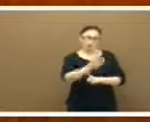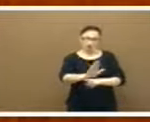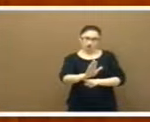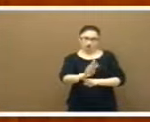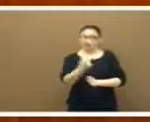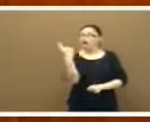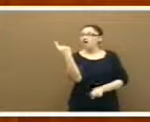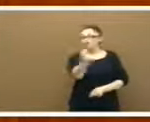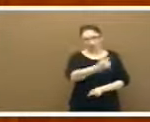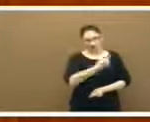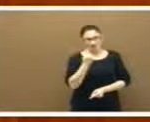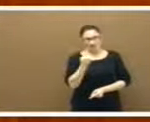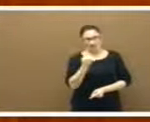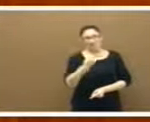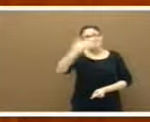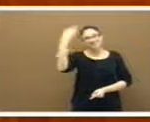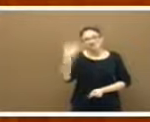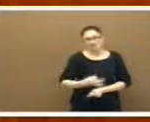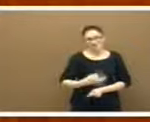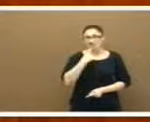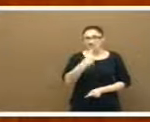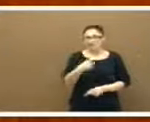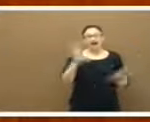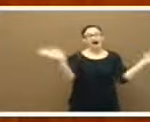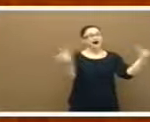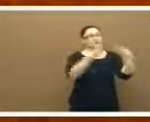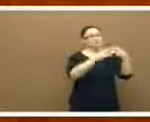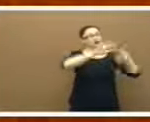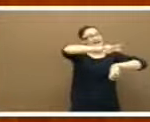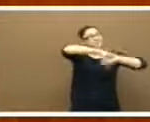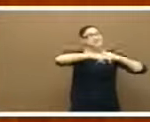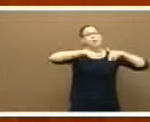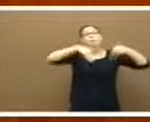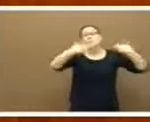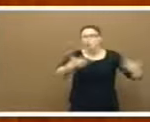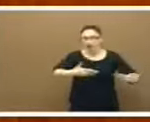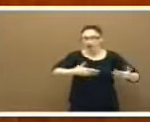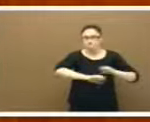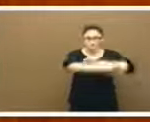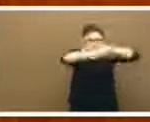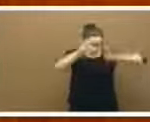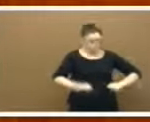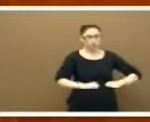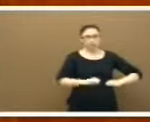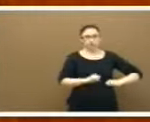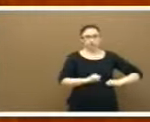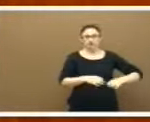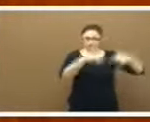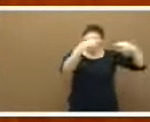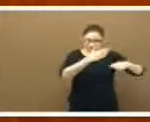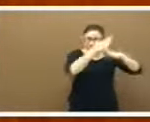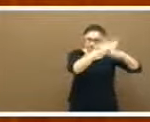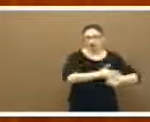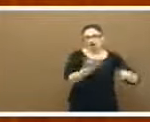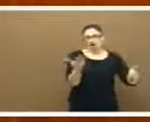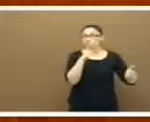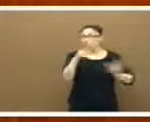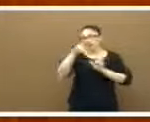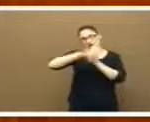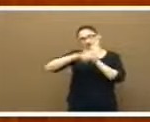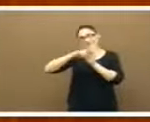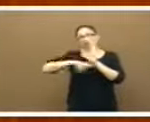grupos parlamentarios, las agrupaciones que van a hacer y nos las den como definitivas, señorías, ya que el reglamento también dice que debería haber